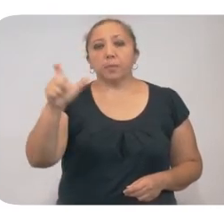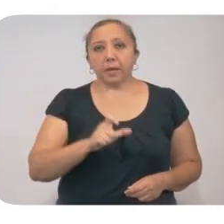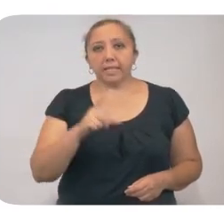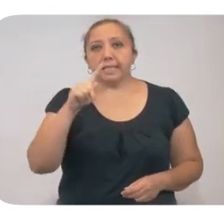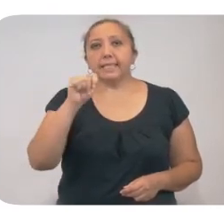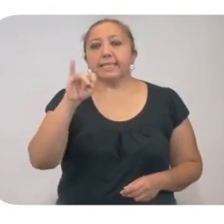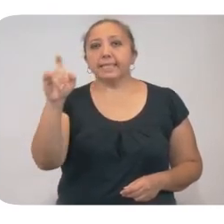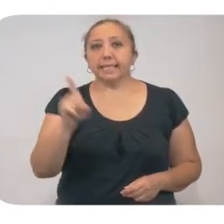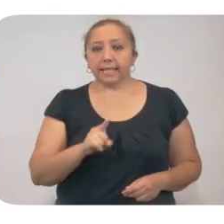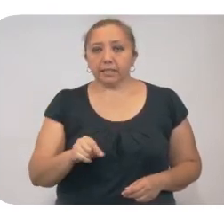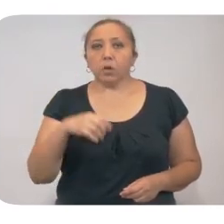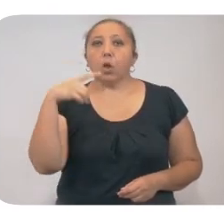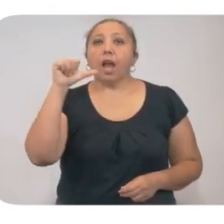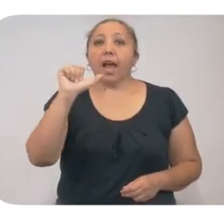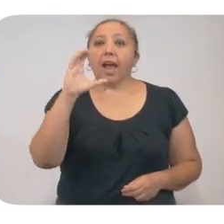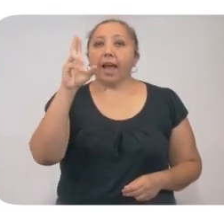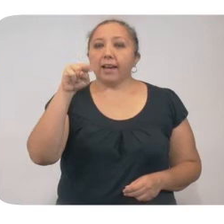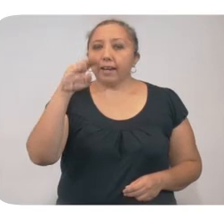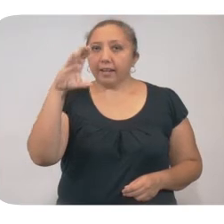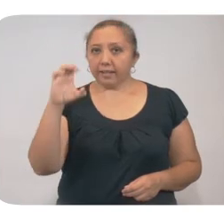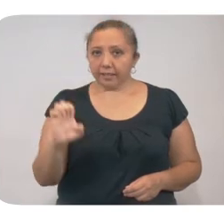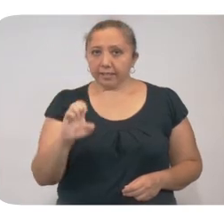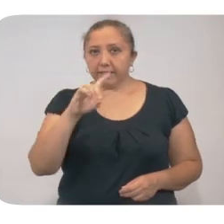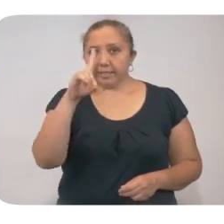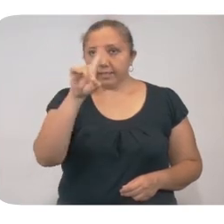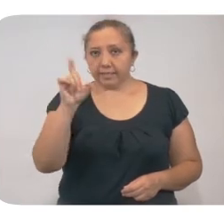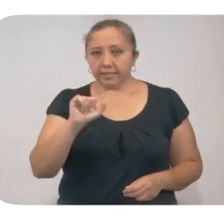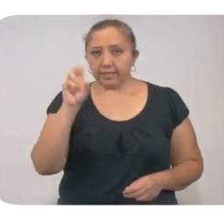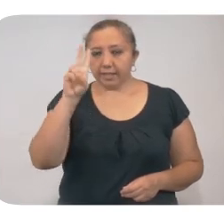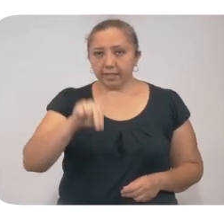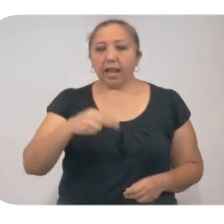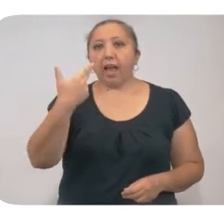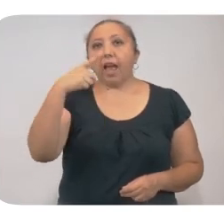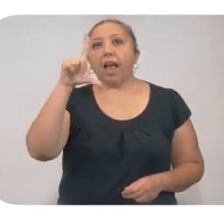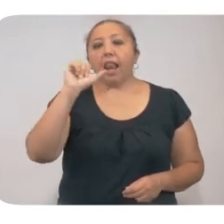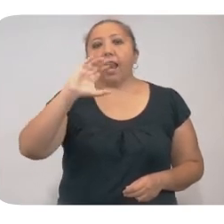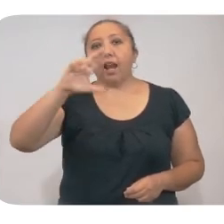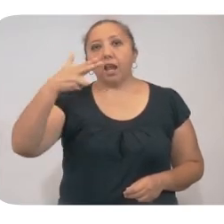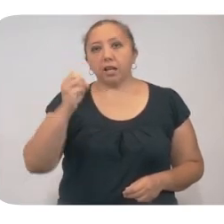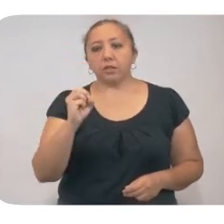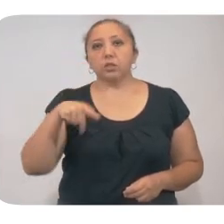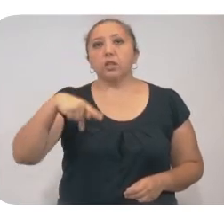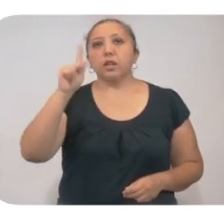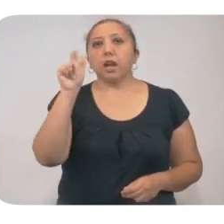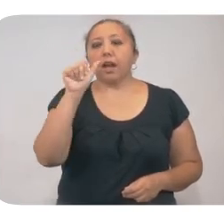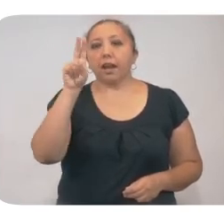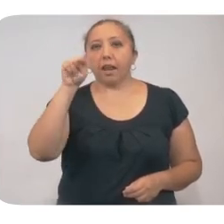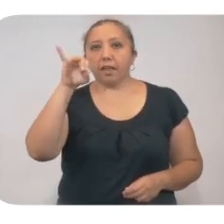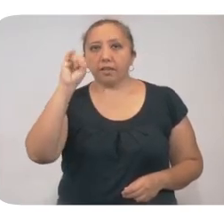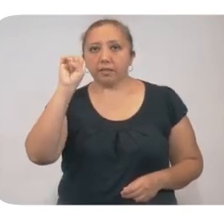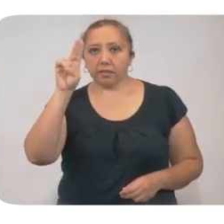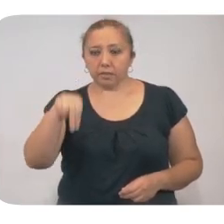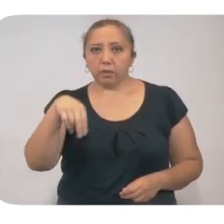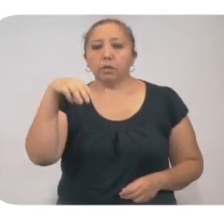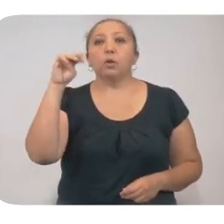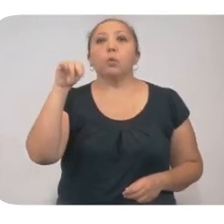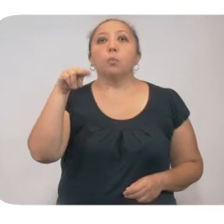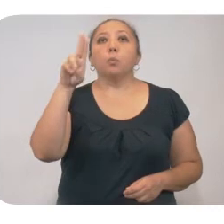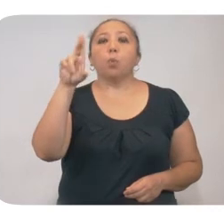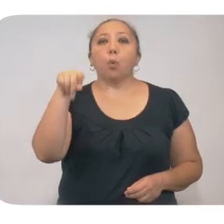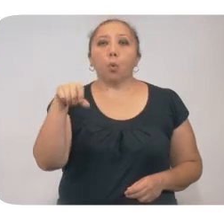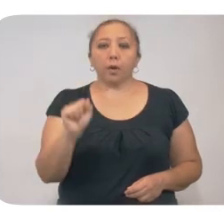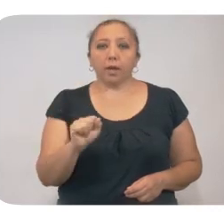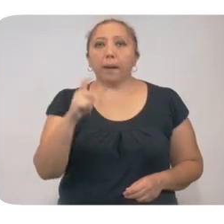Tzitás, 1 en Acanqué, Chichimilá, San, Jalachó, Junucmá, Canacín, Motul, Muna,